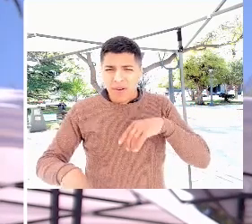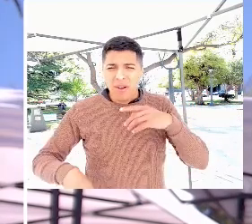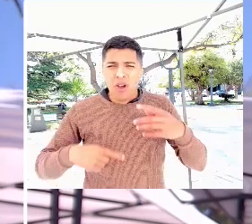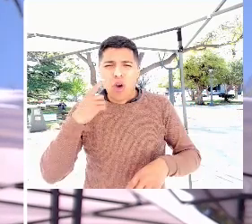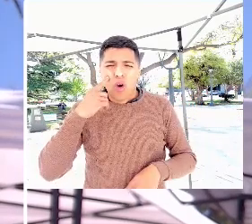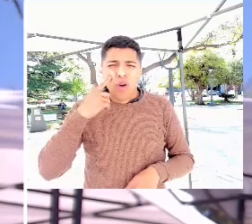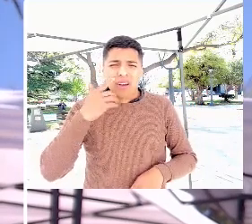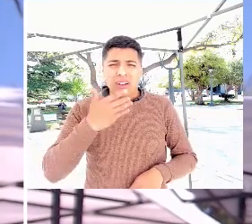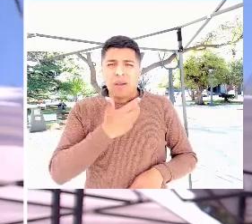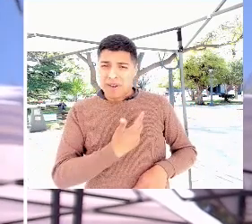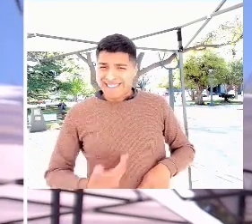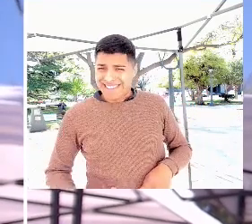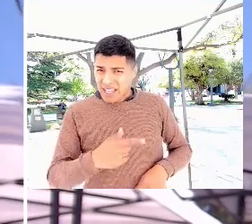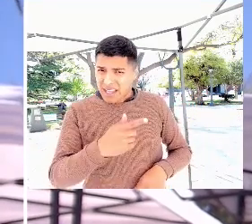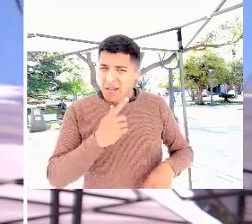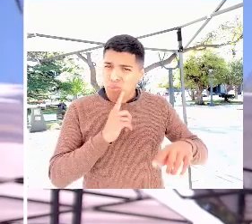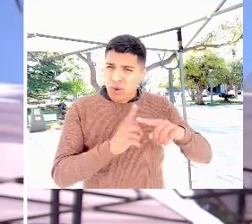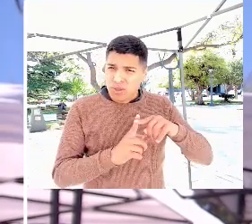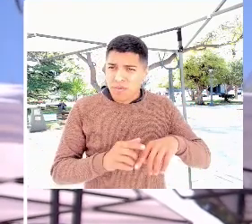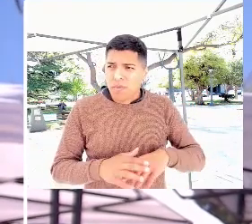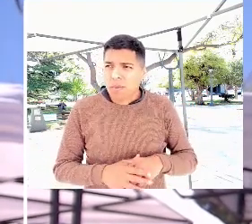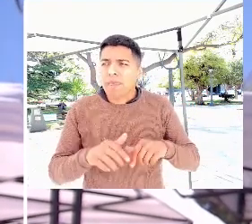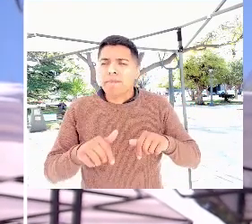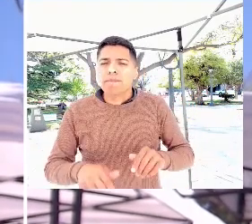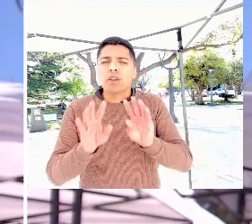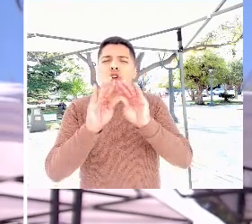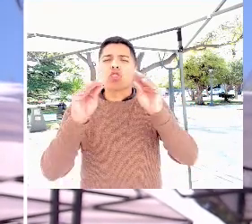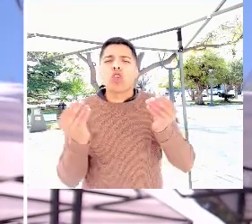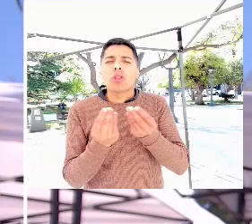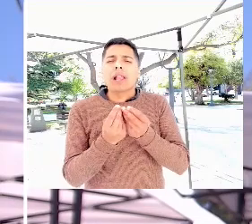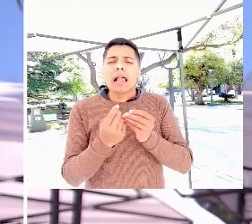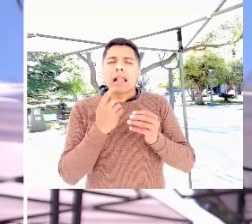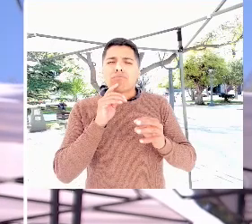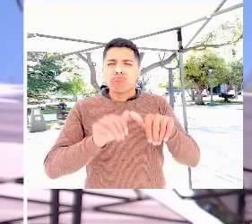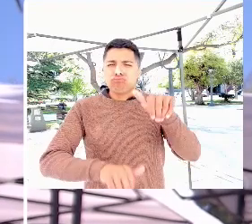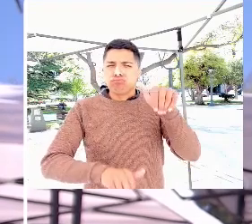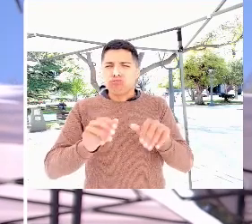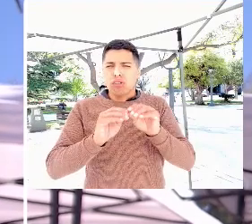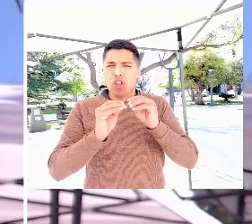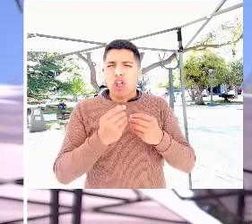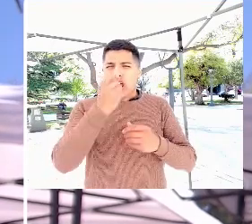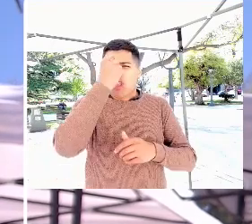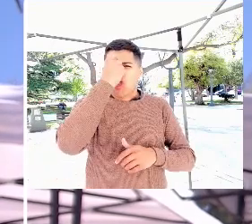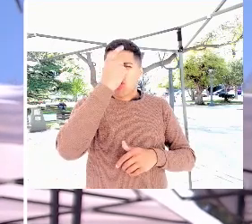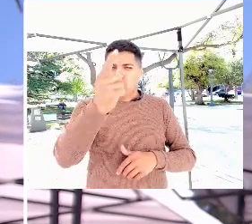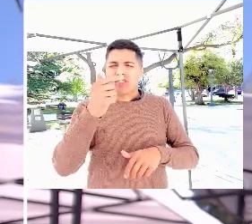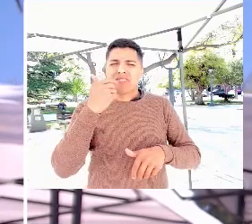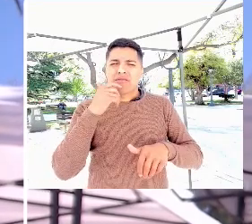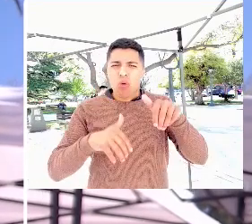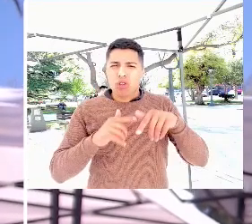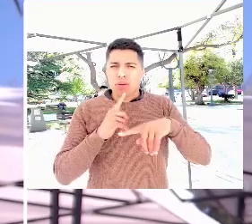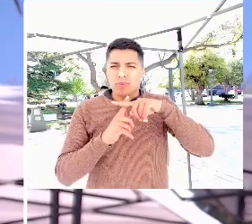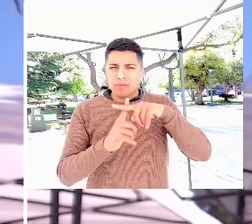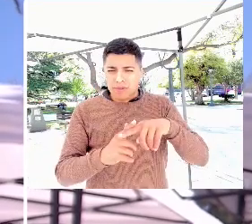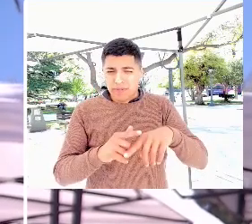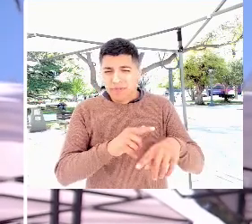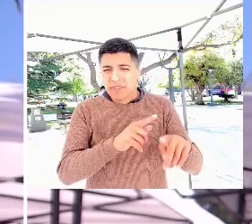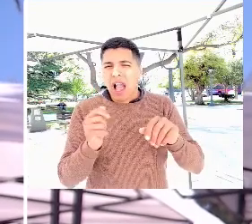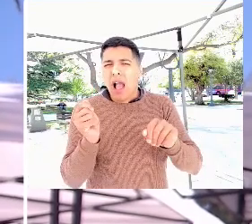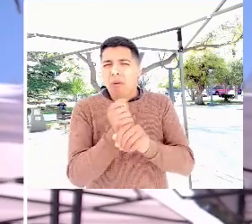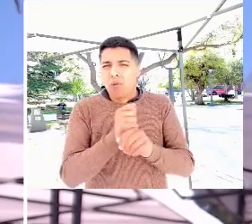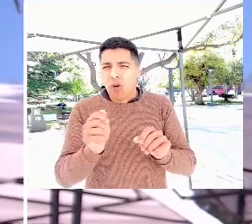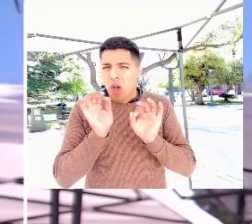Concejal Fabricio Cuaranta. Positivo. Resultado de la votación, 12 votos Por la afirmativa. Aprobado